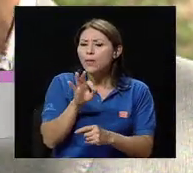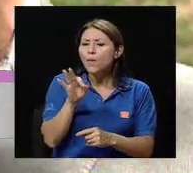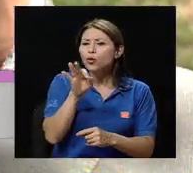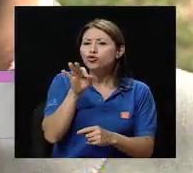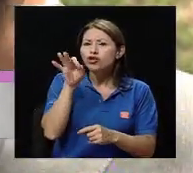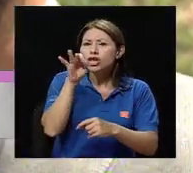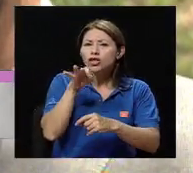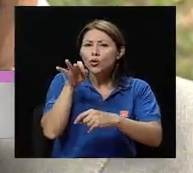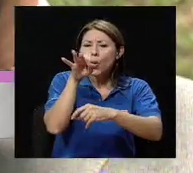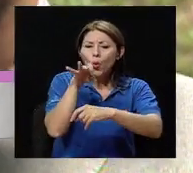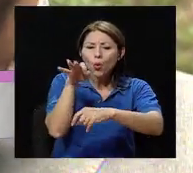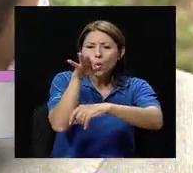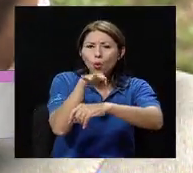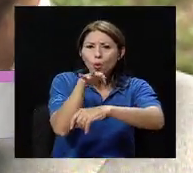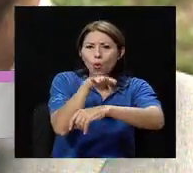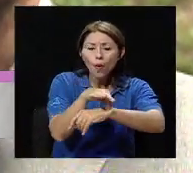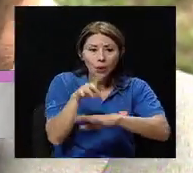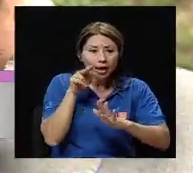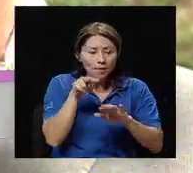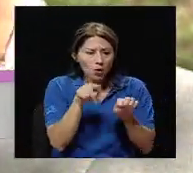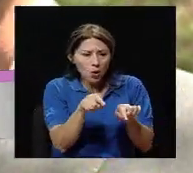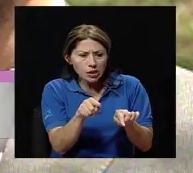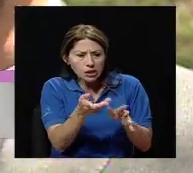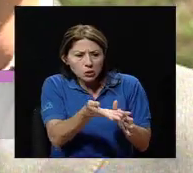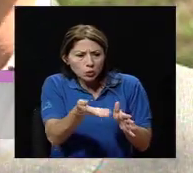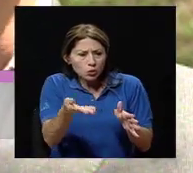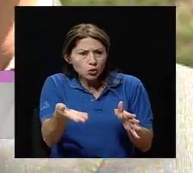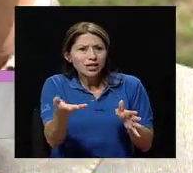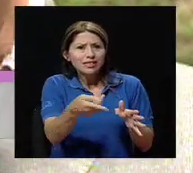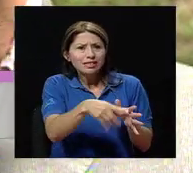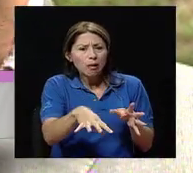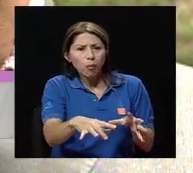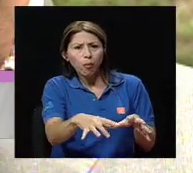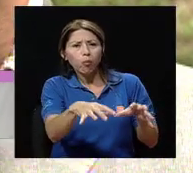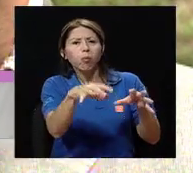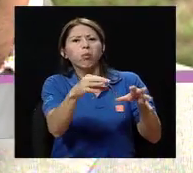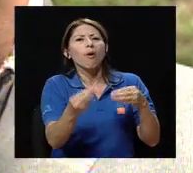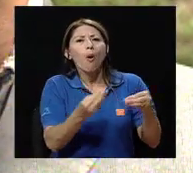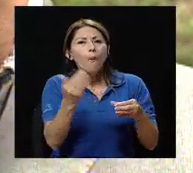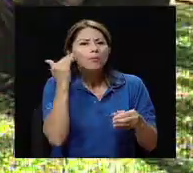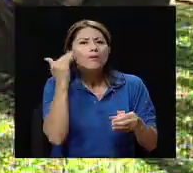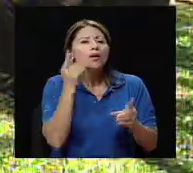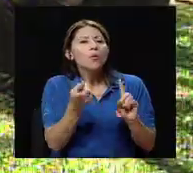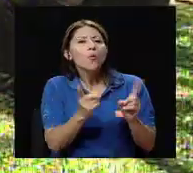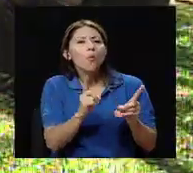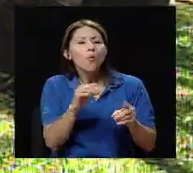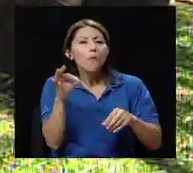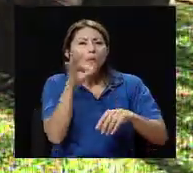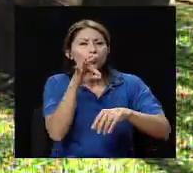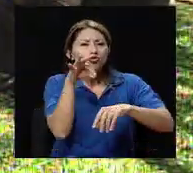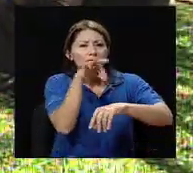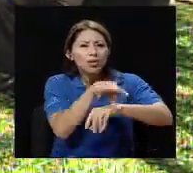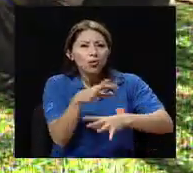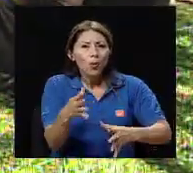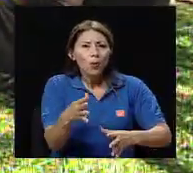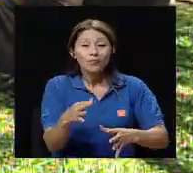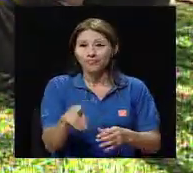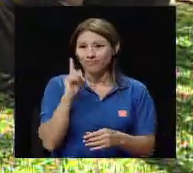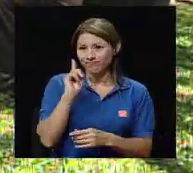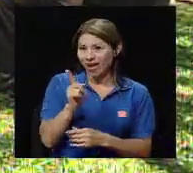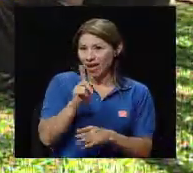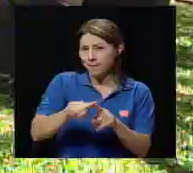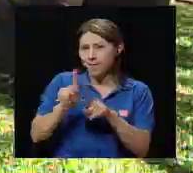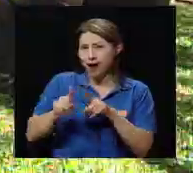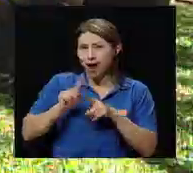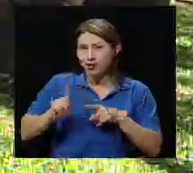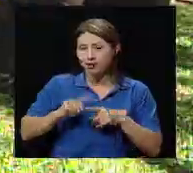tipo de situaciones, acúmulos de chunches, como le llamó. Sí, bueno, hay varios elementos. Hay un primer